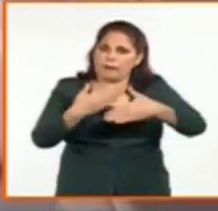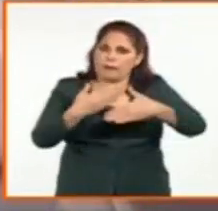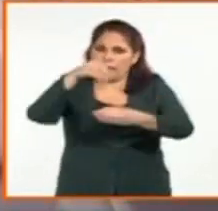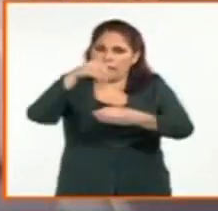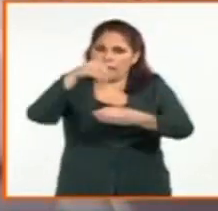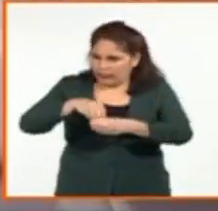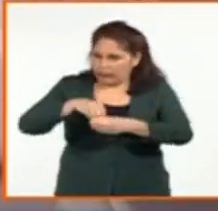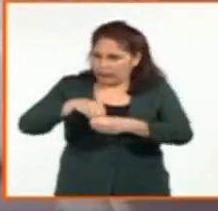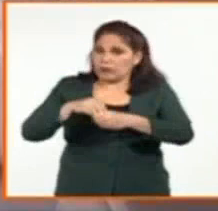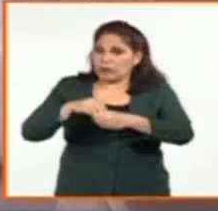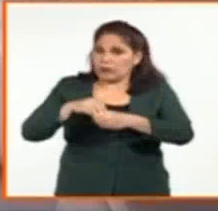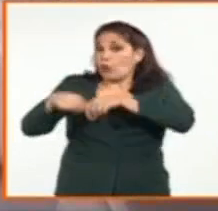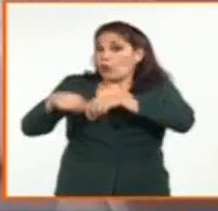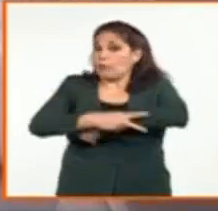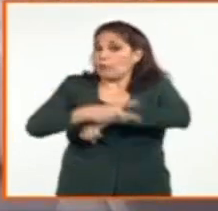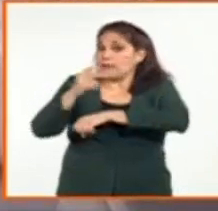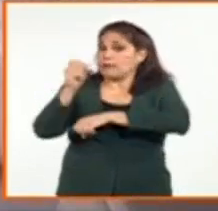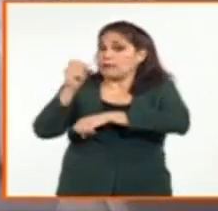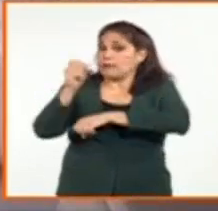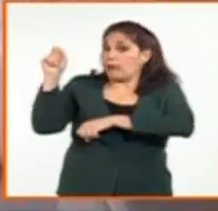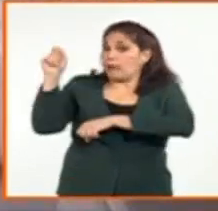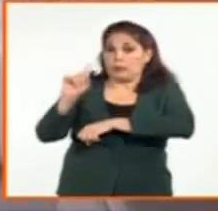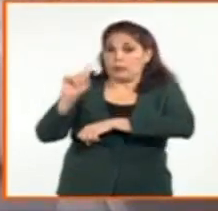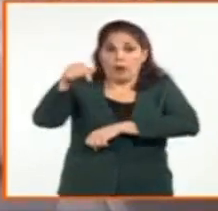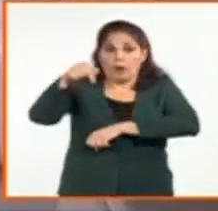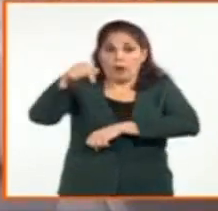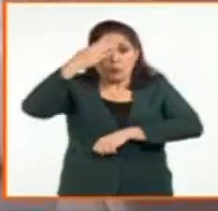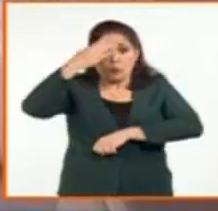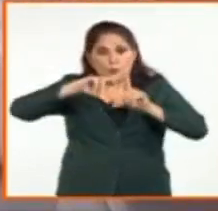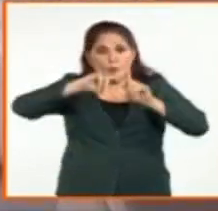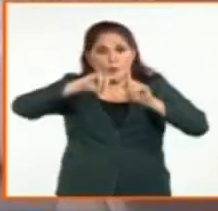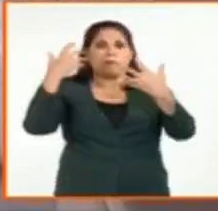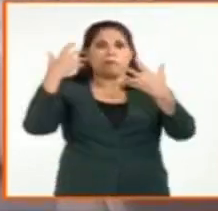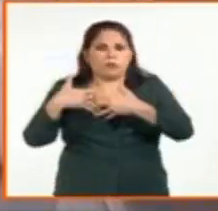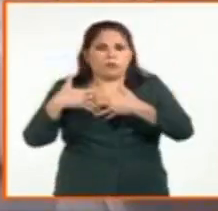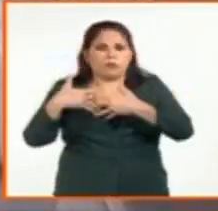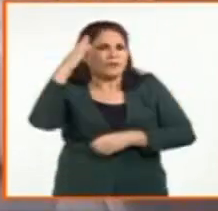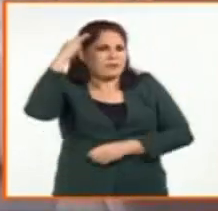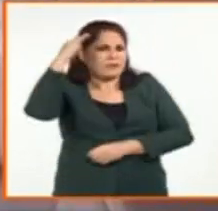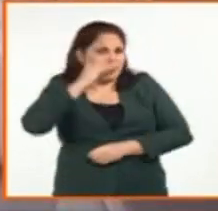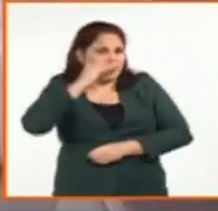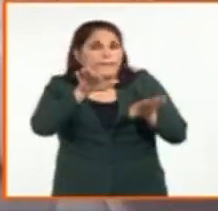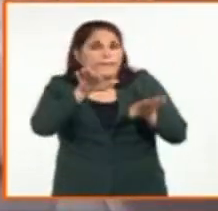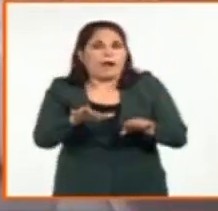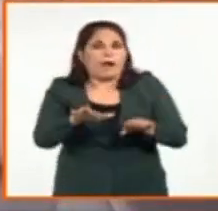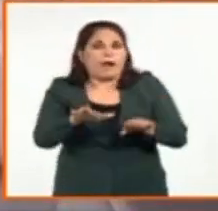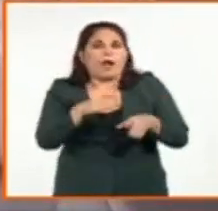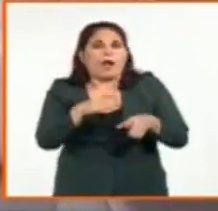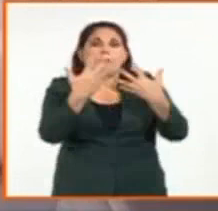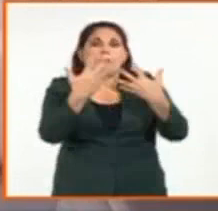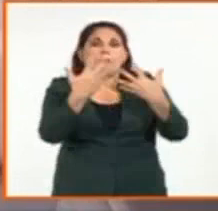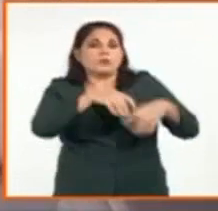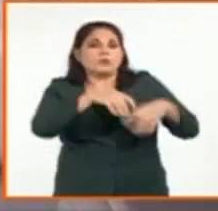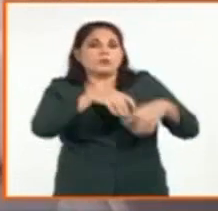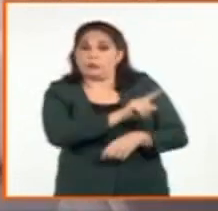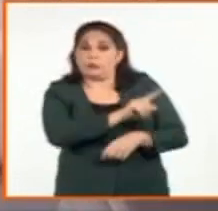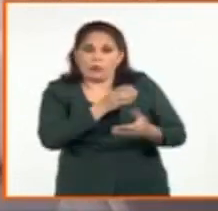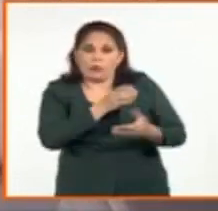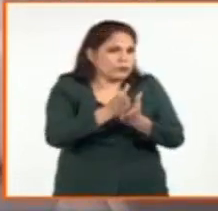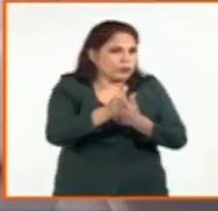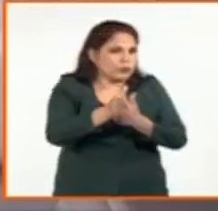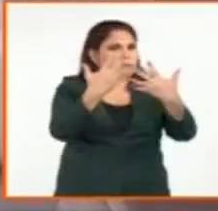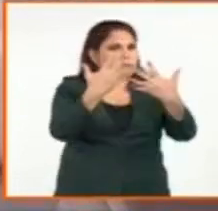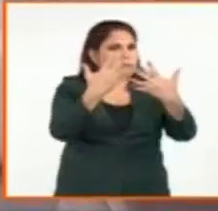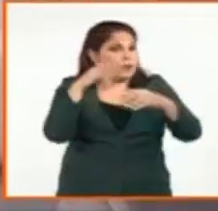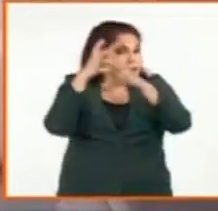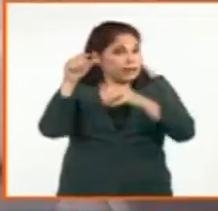componente importado de lo que se hace tiene que permitir y identificando y no parar el proceso inversionista para desarrollarse y aplicar